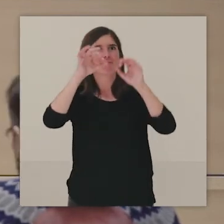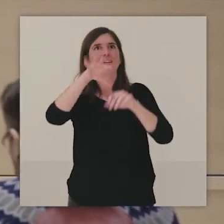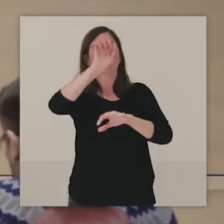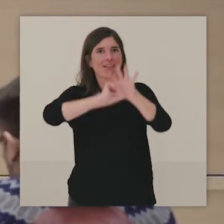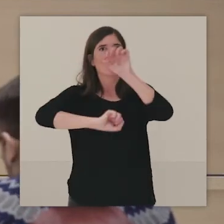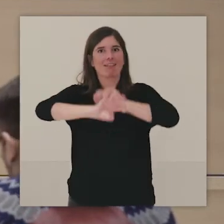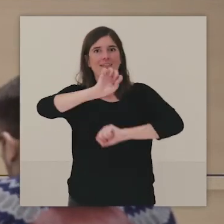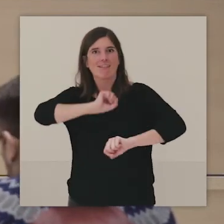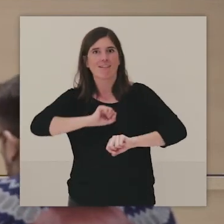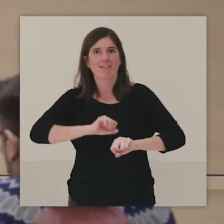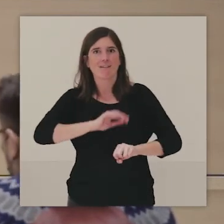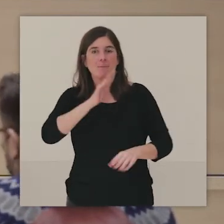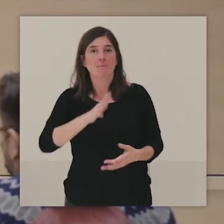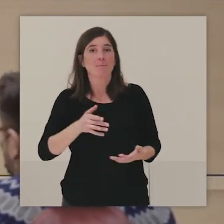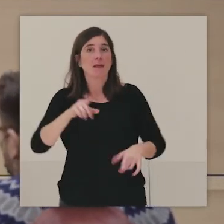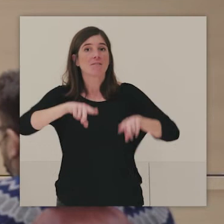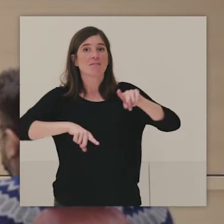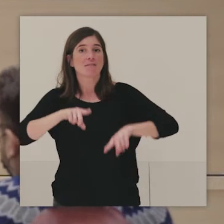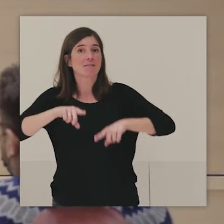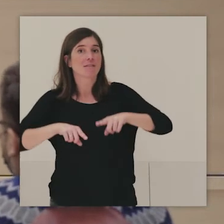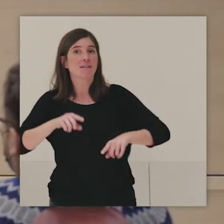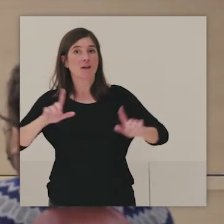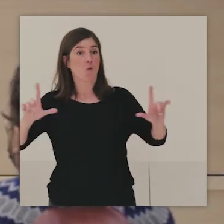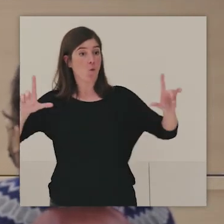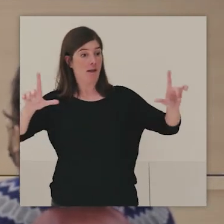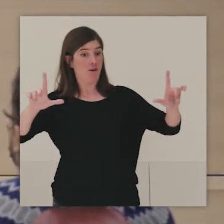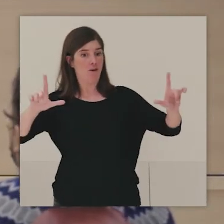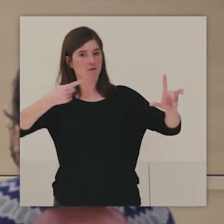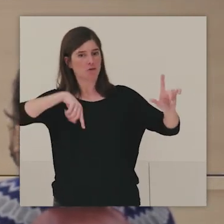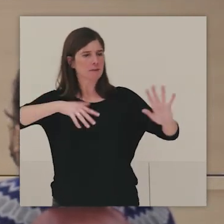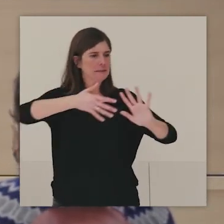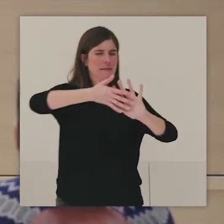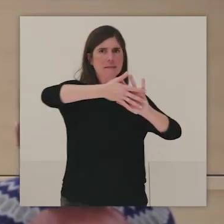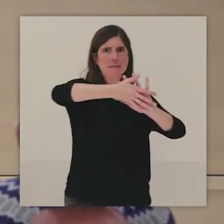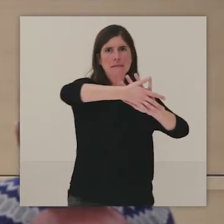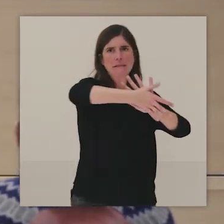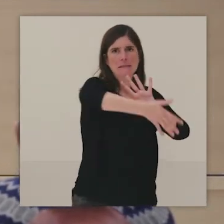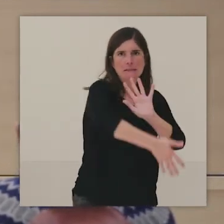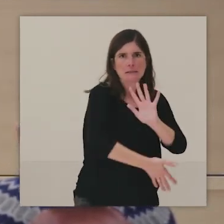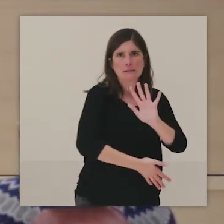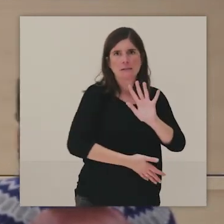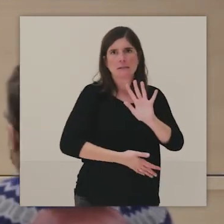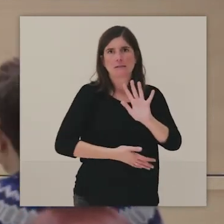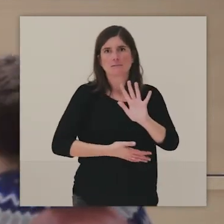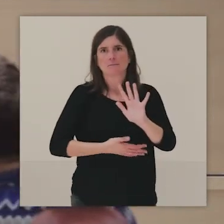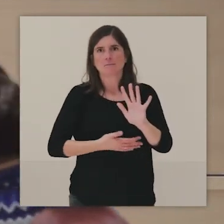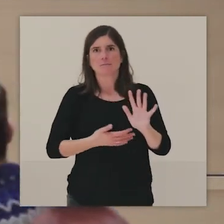de un cuadro, muchas veces ven que las cartelas o las descripciones empiezan de una manera